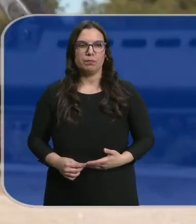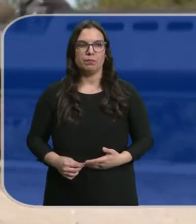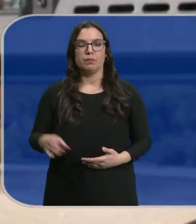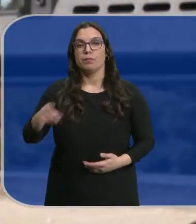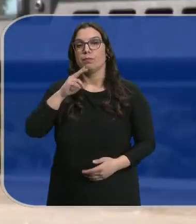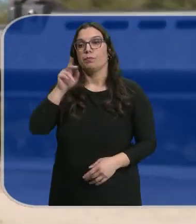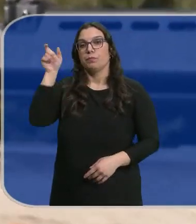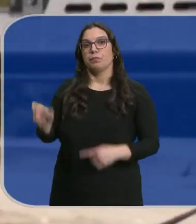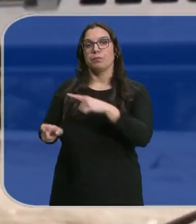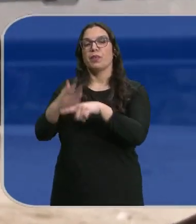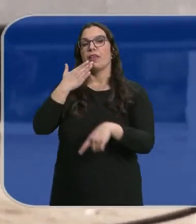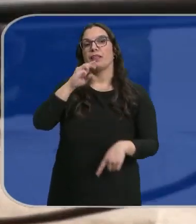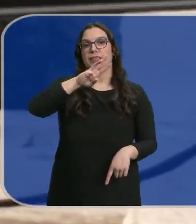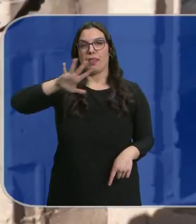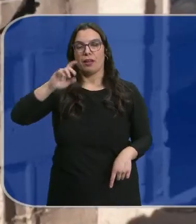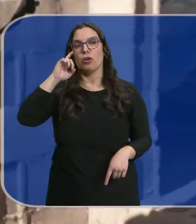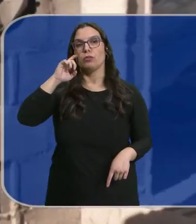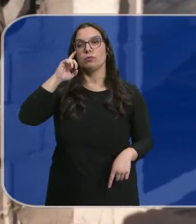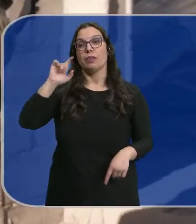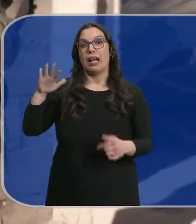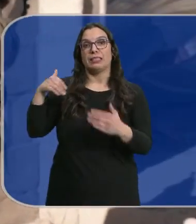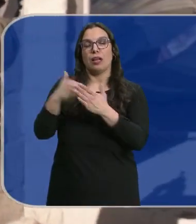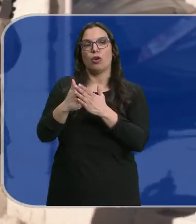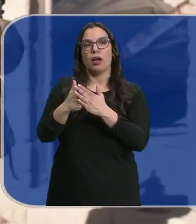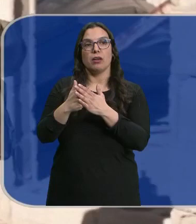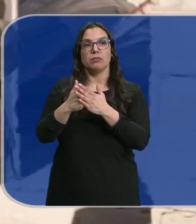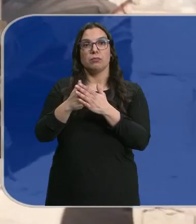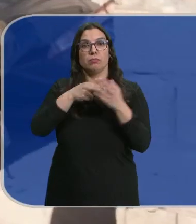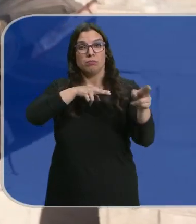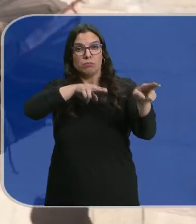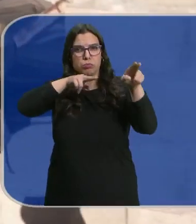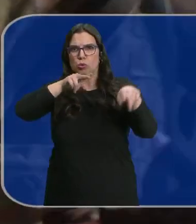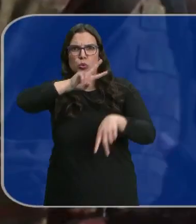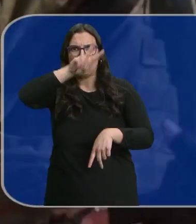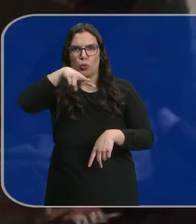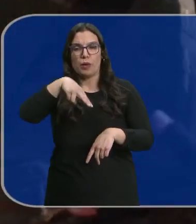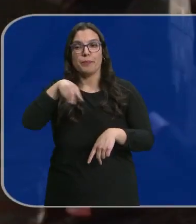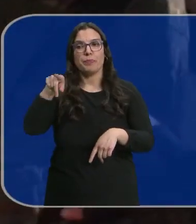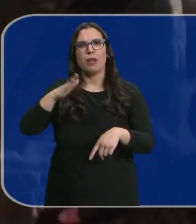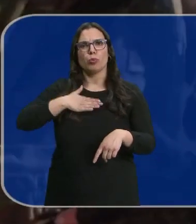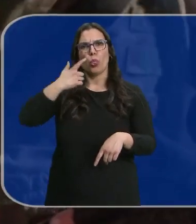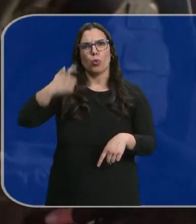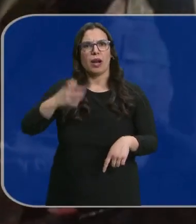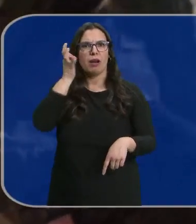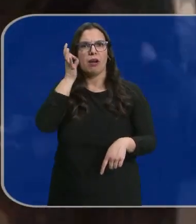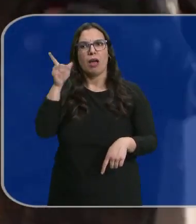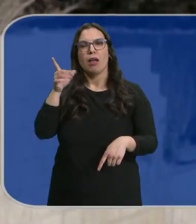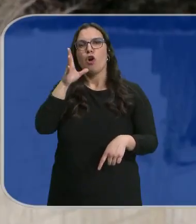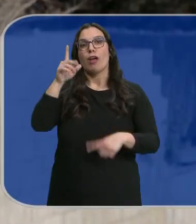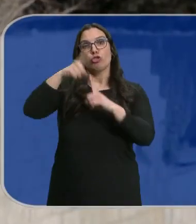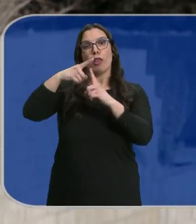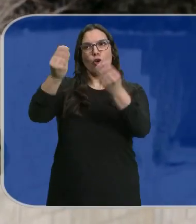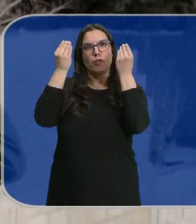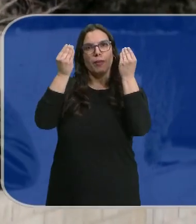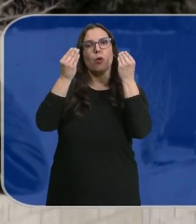Se llama Alona, tiene 35 años y hasta ahora jamás había cogido un fusil. Es ucraniana y se está formando en Toledo para